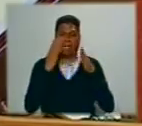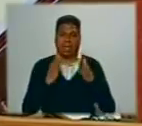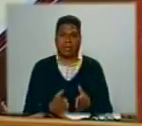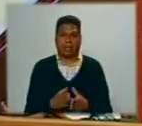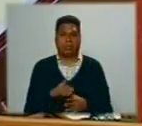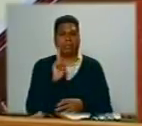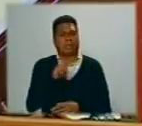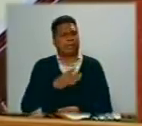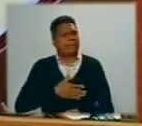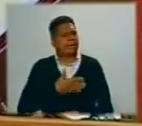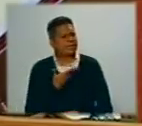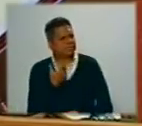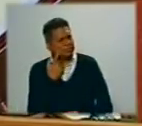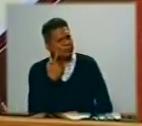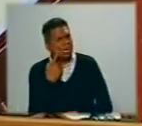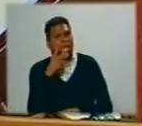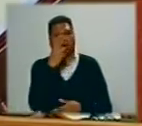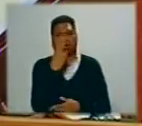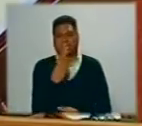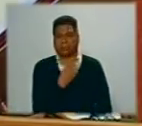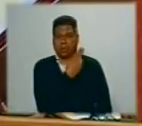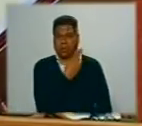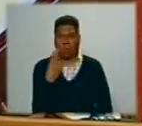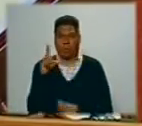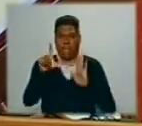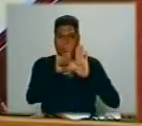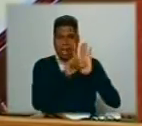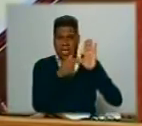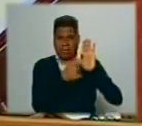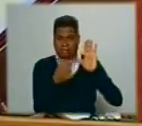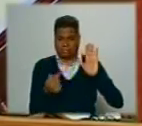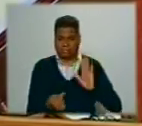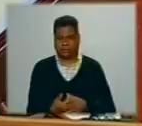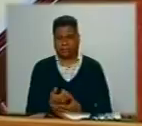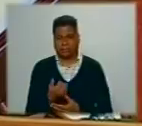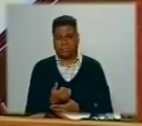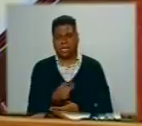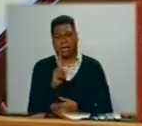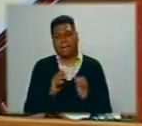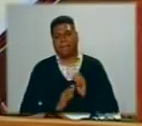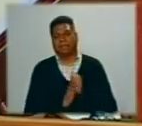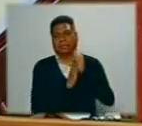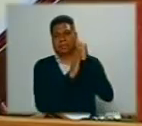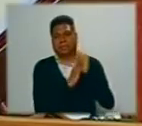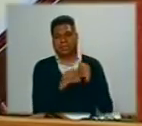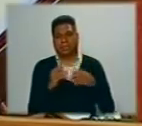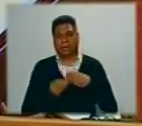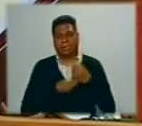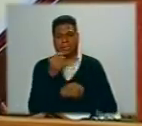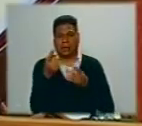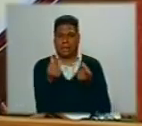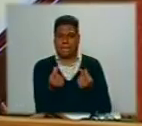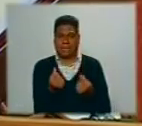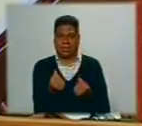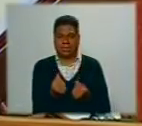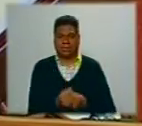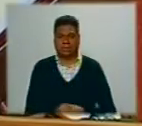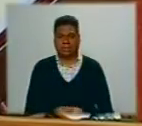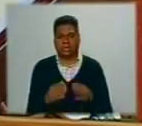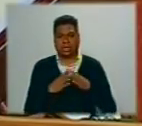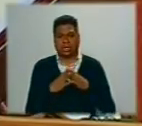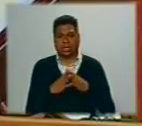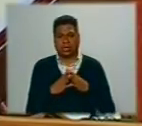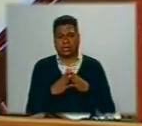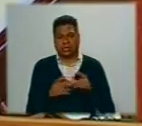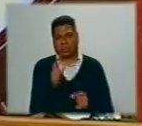para garantizar el cumplimiento de la presente ley constitucional, especialmente para establecer los precios y garantías y el acceso de